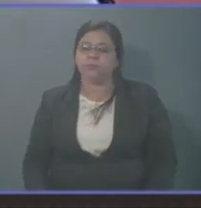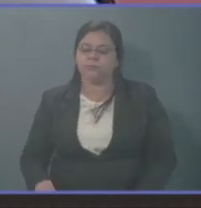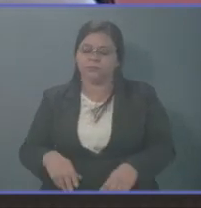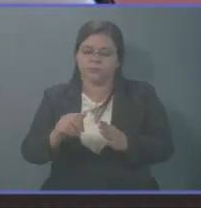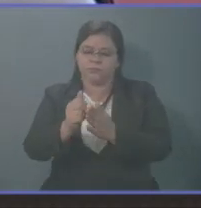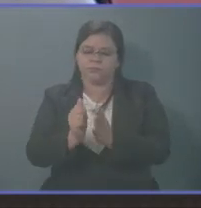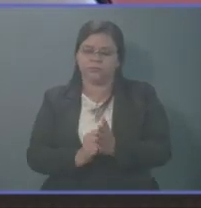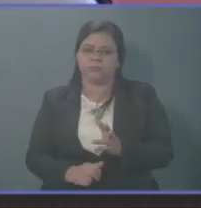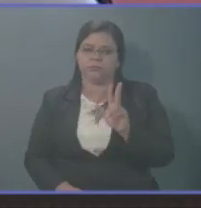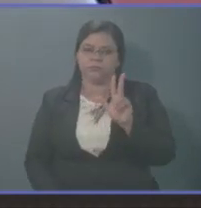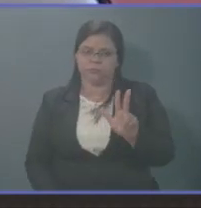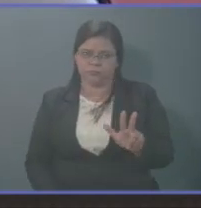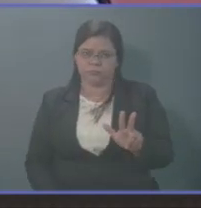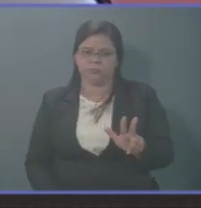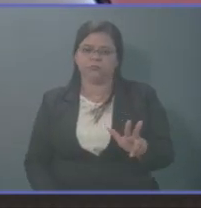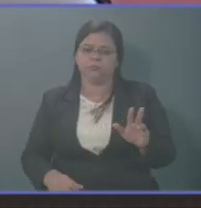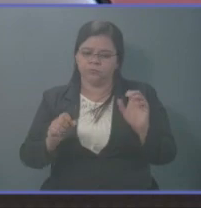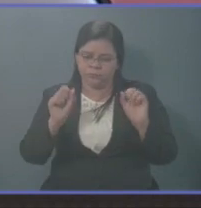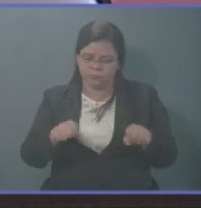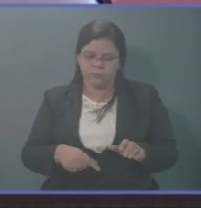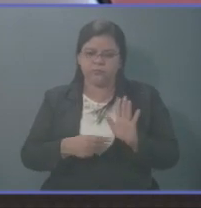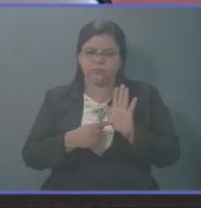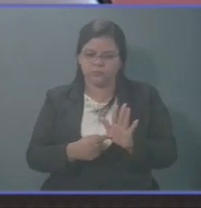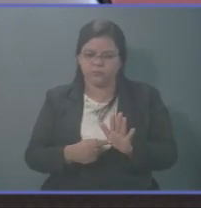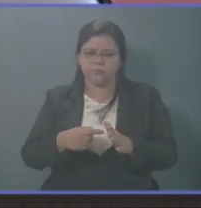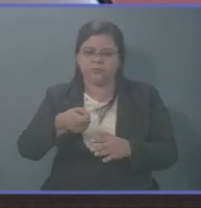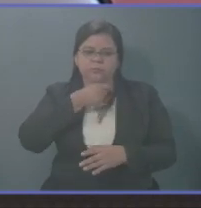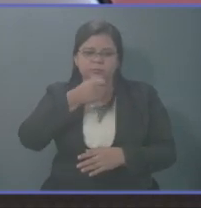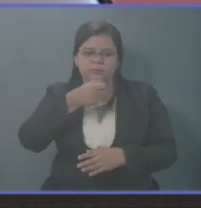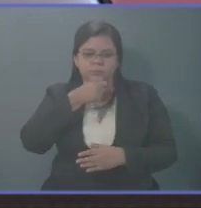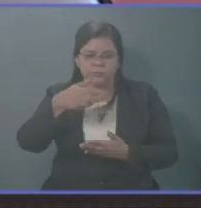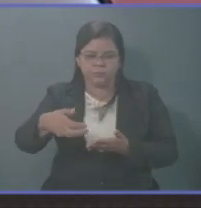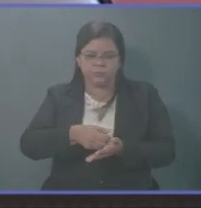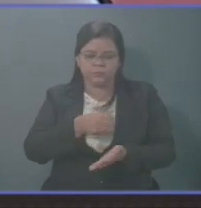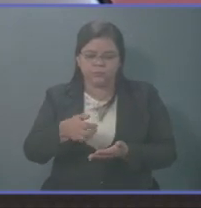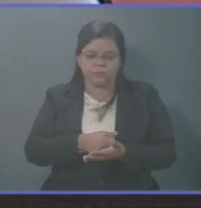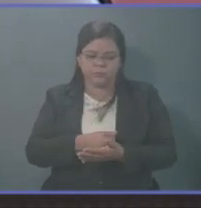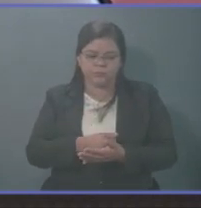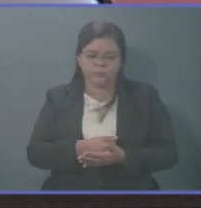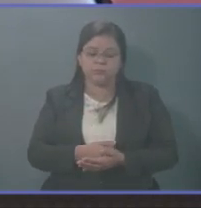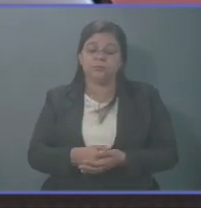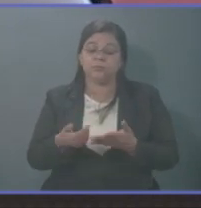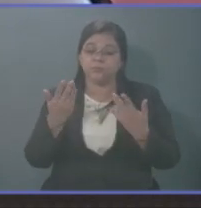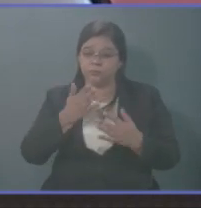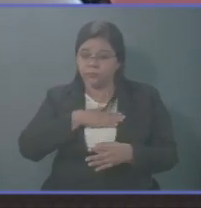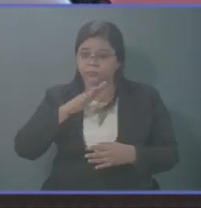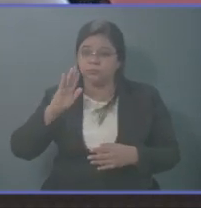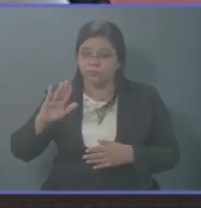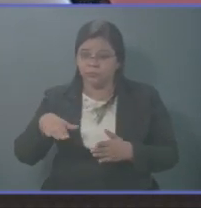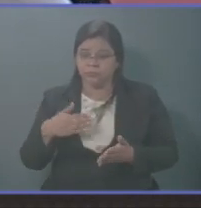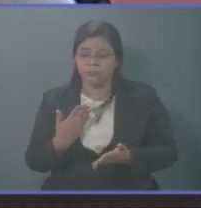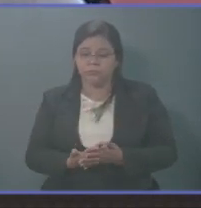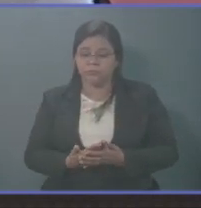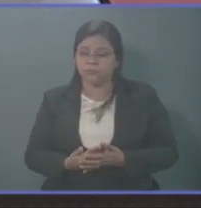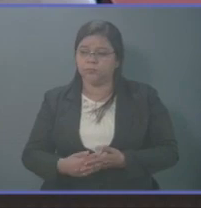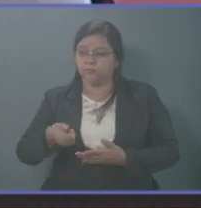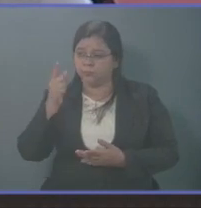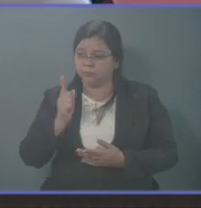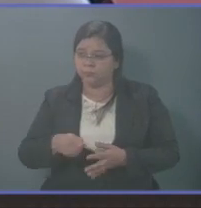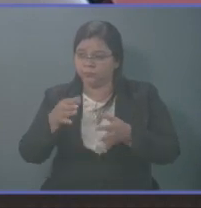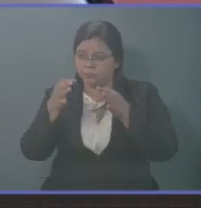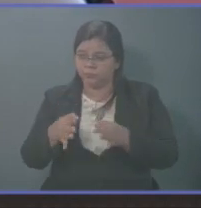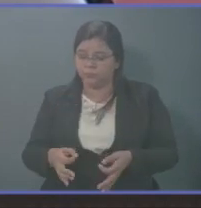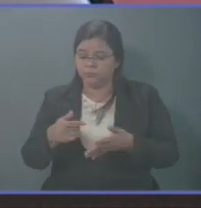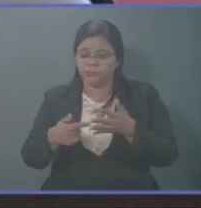3. Podrán presentarse aquellos informes tributarios o cumplirse con las obligaciones formales contenidas en